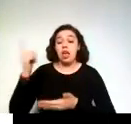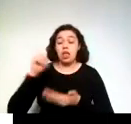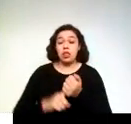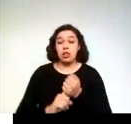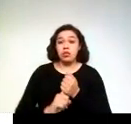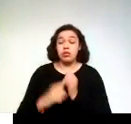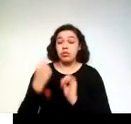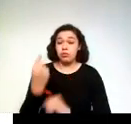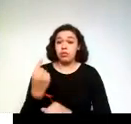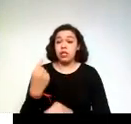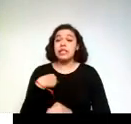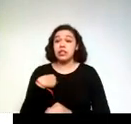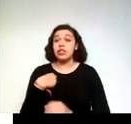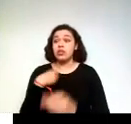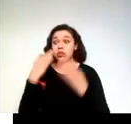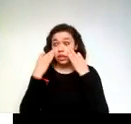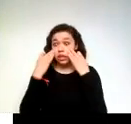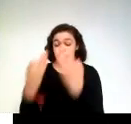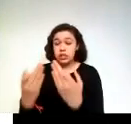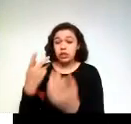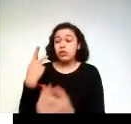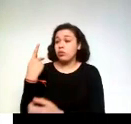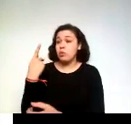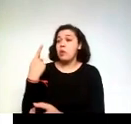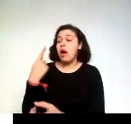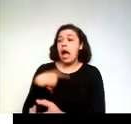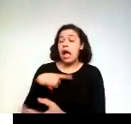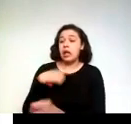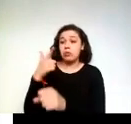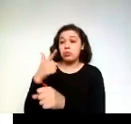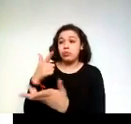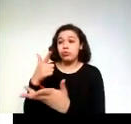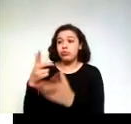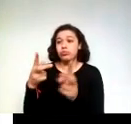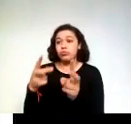haya presenciado con motivo de ese trabajo un asalto, por ejemplo, ¿no?